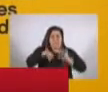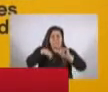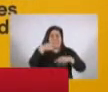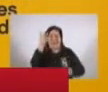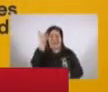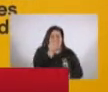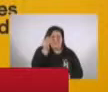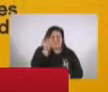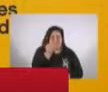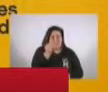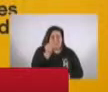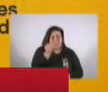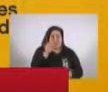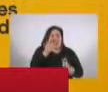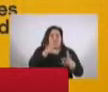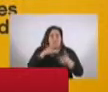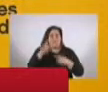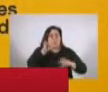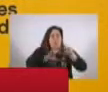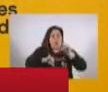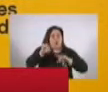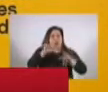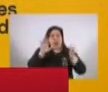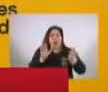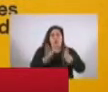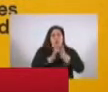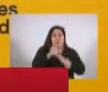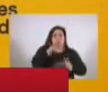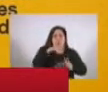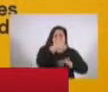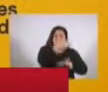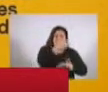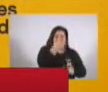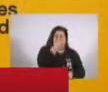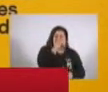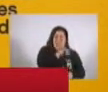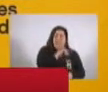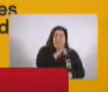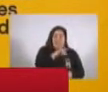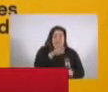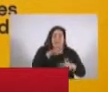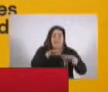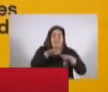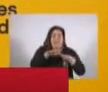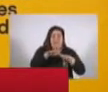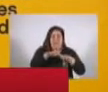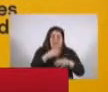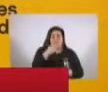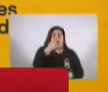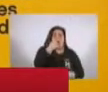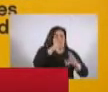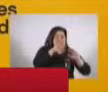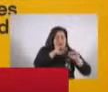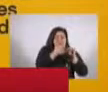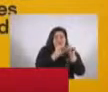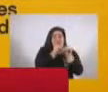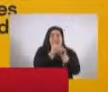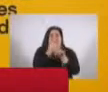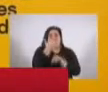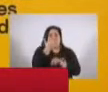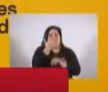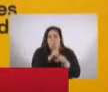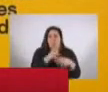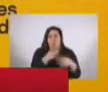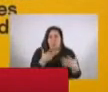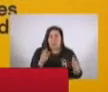la cancha con una suerte de respuesta por el tema de los viajes egresados. Creo que tenemos el audio también hablando específicamente la defensa que hace de este plan de